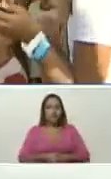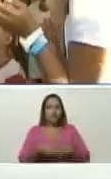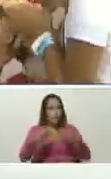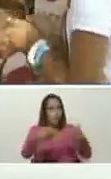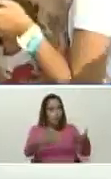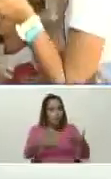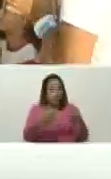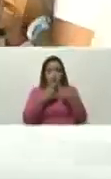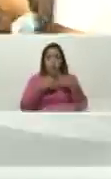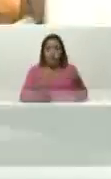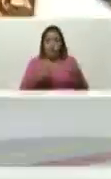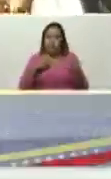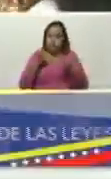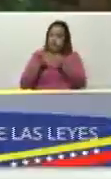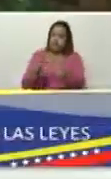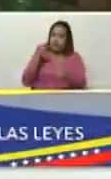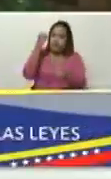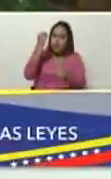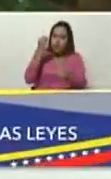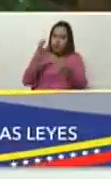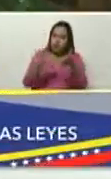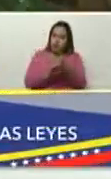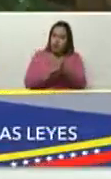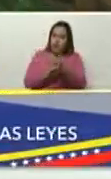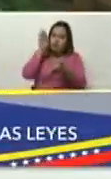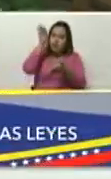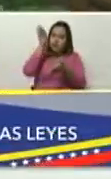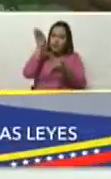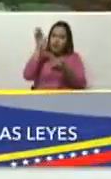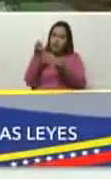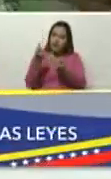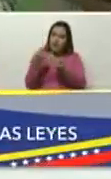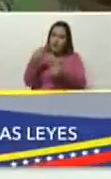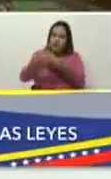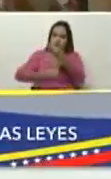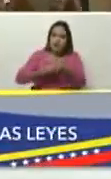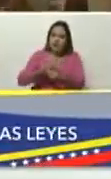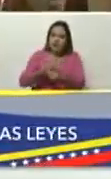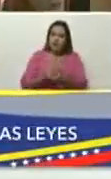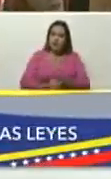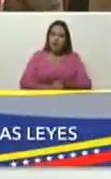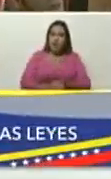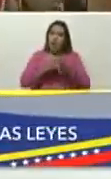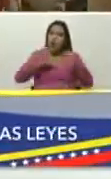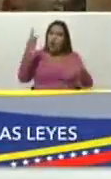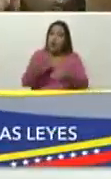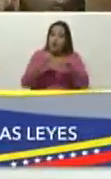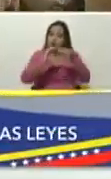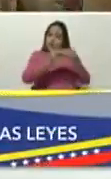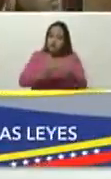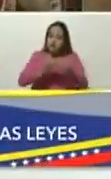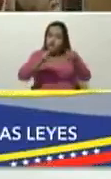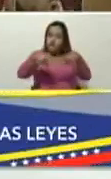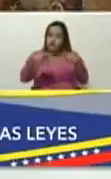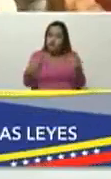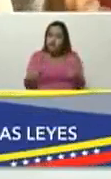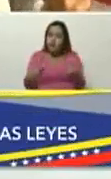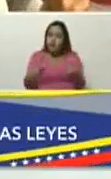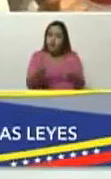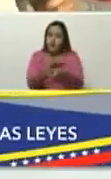Pero también queda uno pensando en las cosas que están por hacer. En todo lo que hay que perfeccionar, renovar, mejorar.